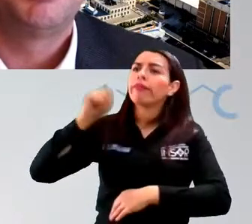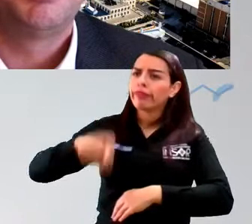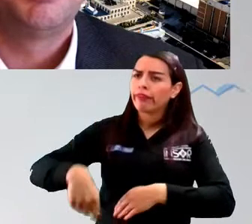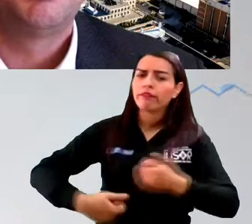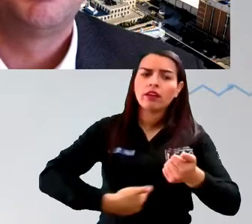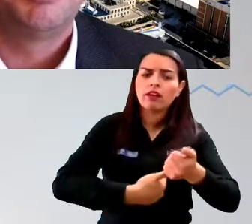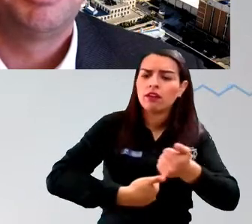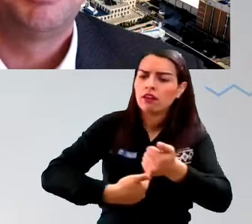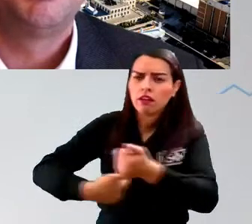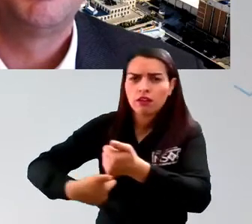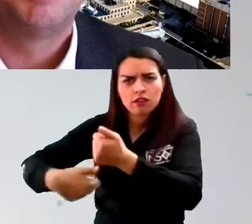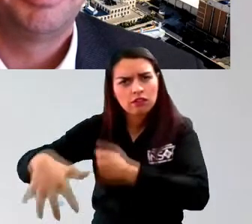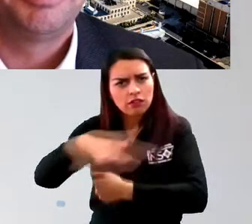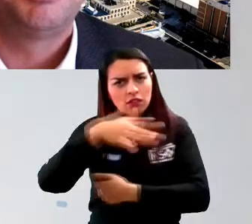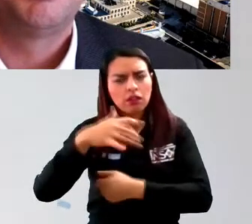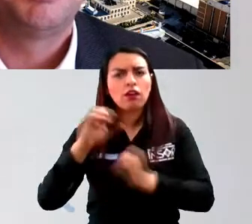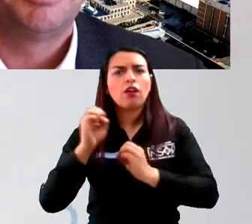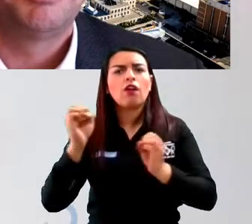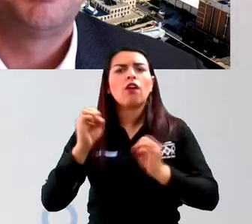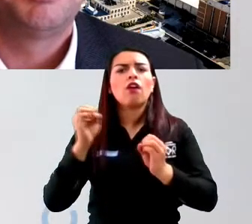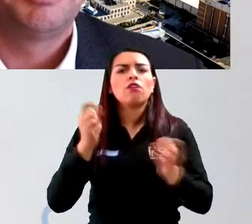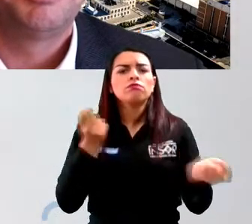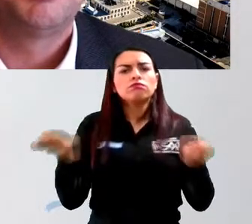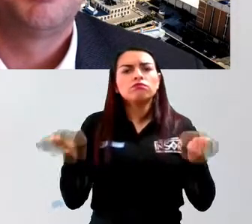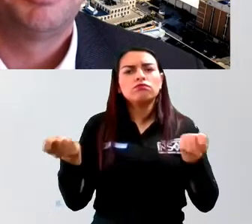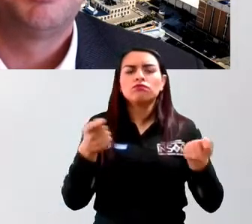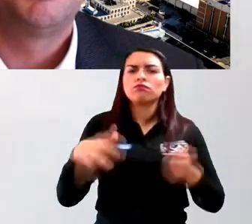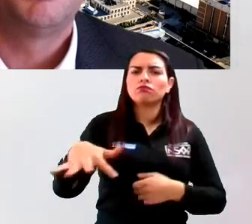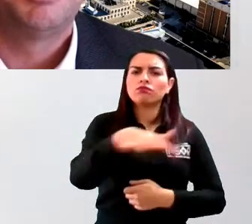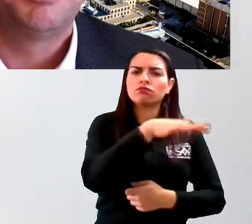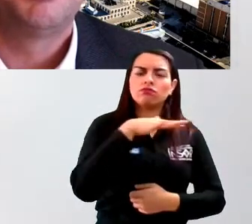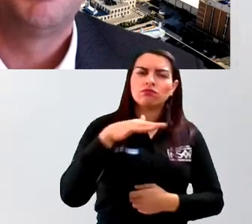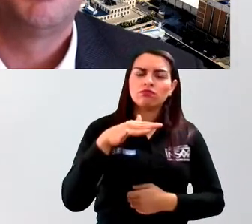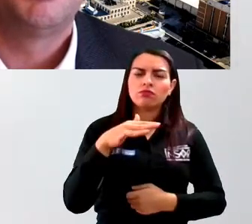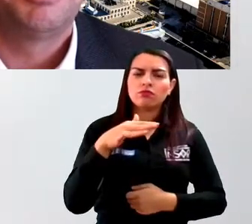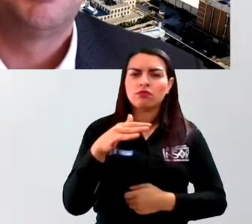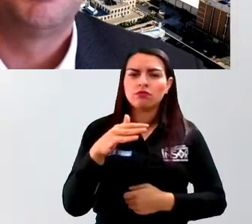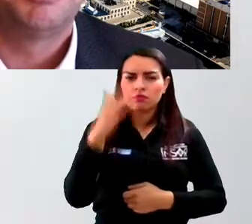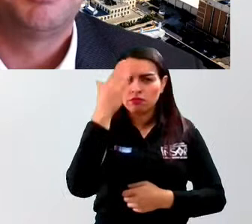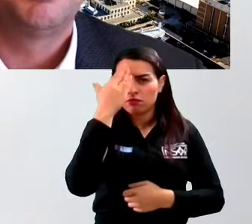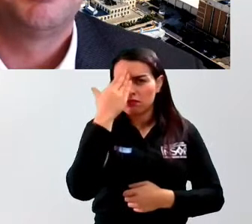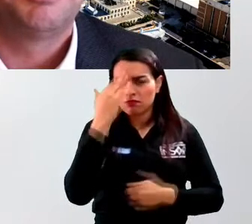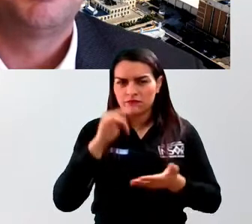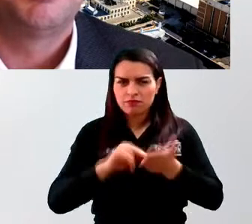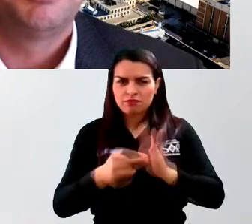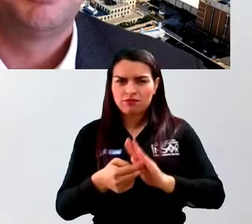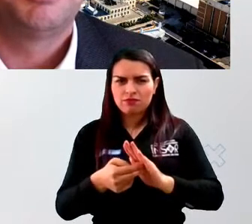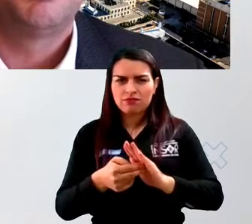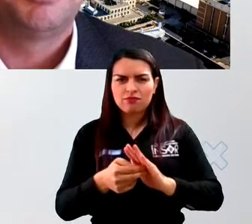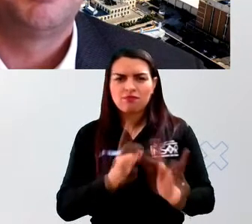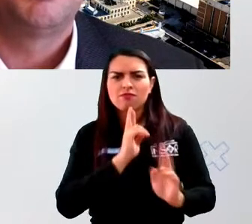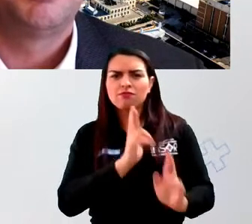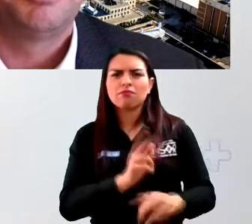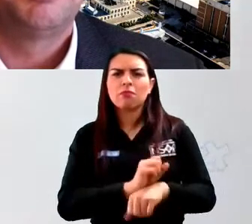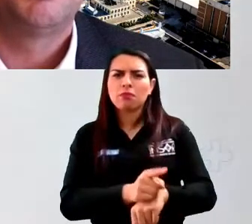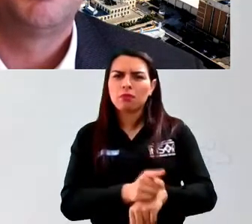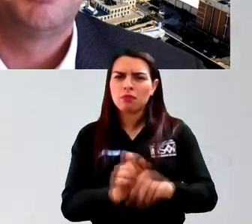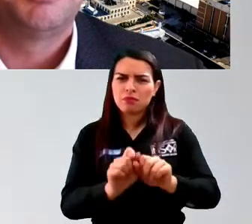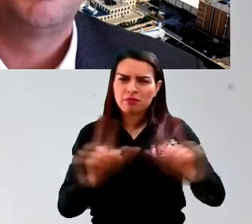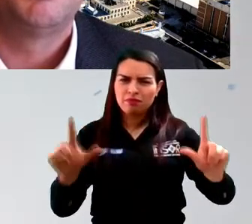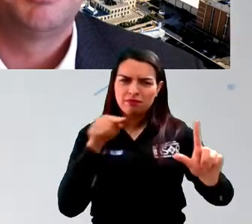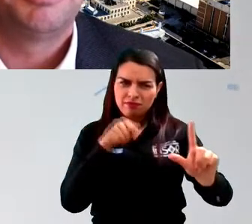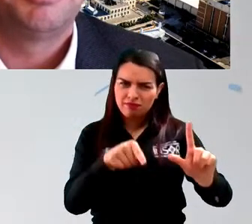o manejando interacción con un dispositivo de respuesta inmediata? Bueno,